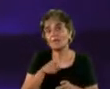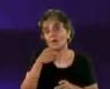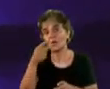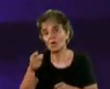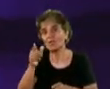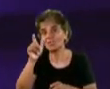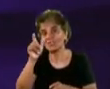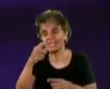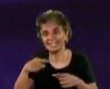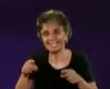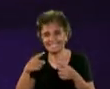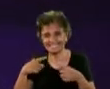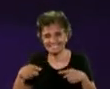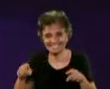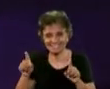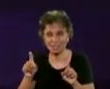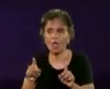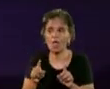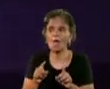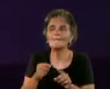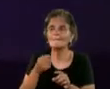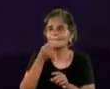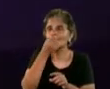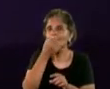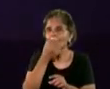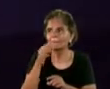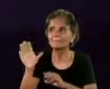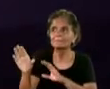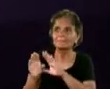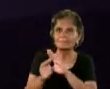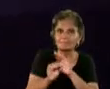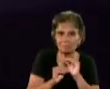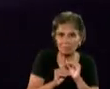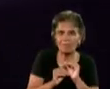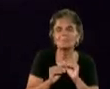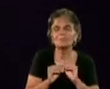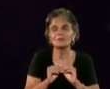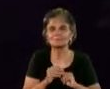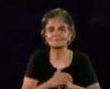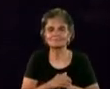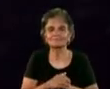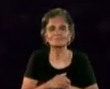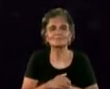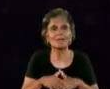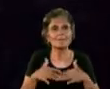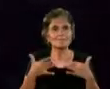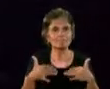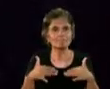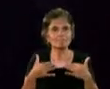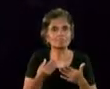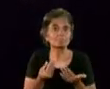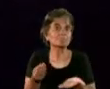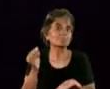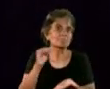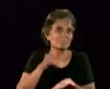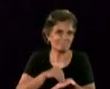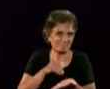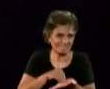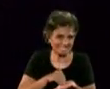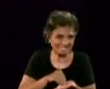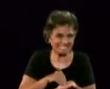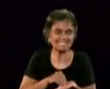tema como Bancate ese defecto, Raros peinados nuevos, entre otros, fue un bonus track para los presentes,